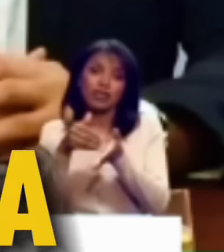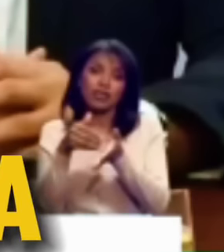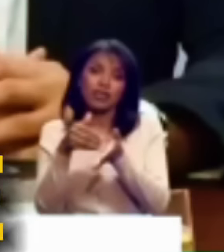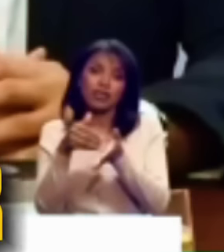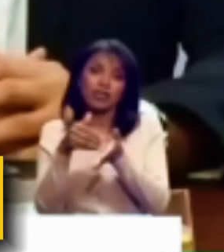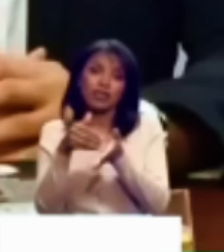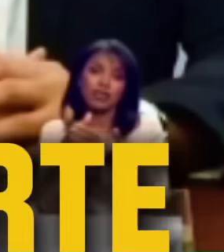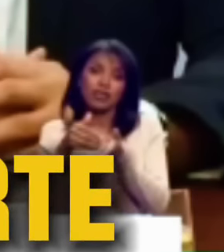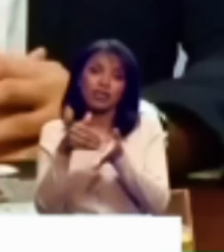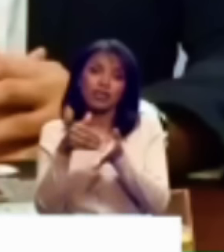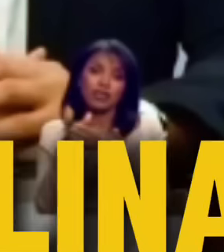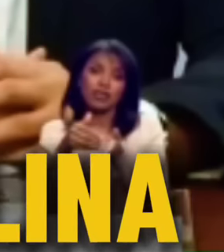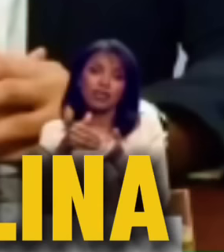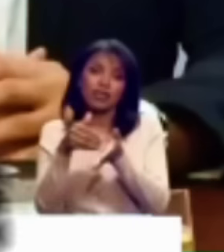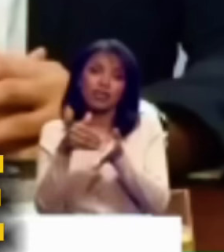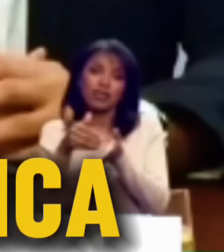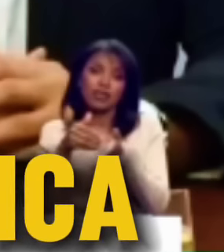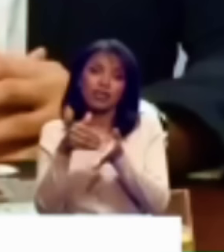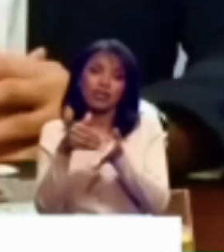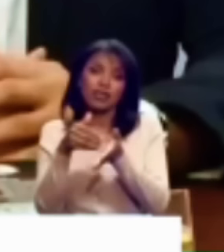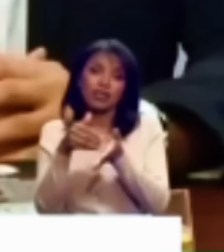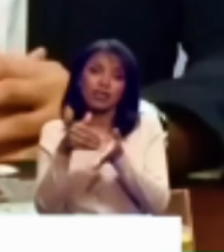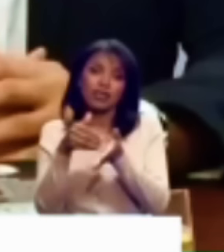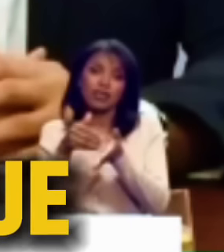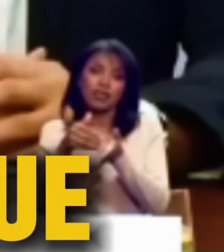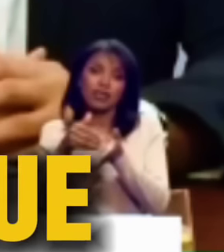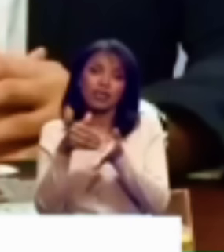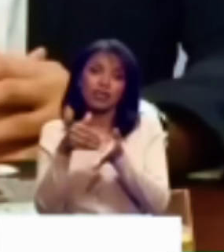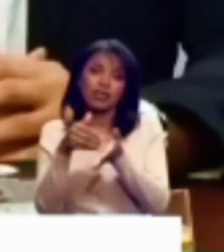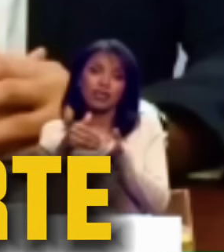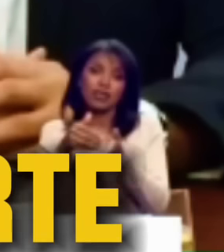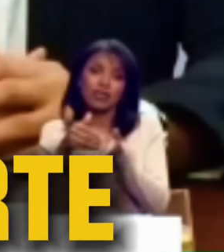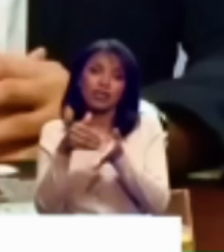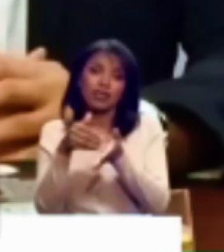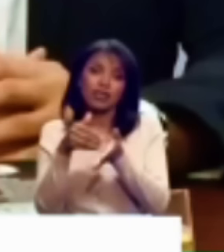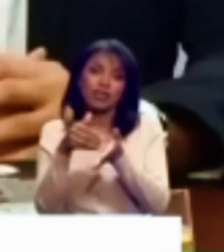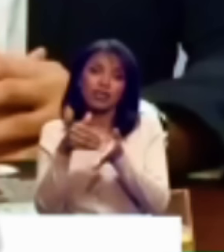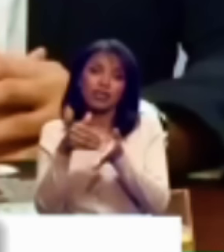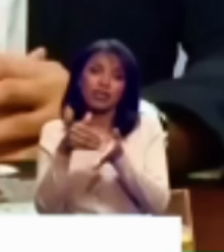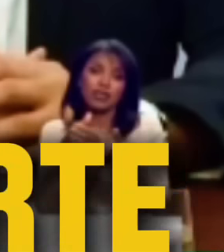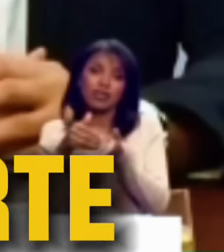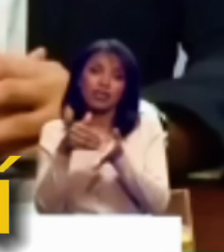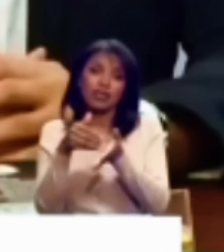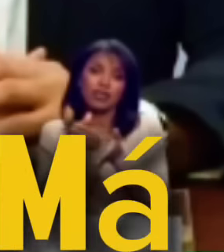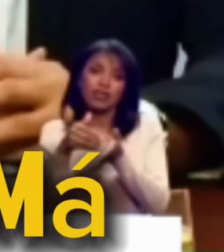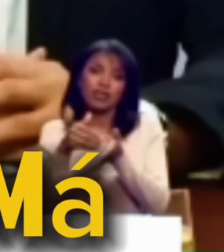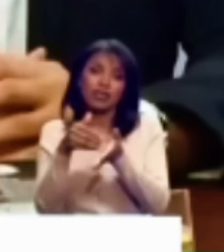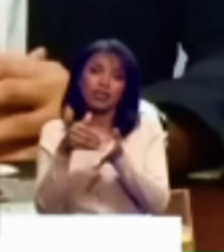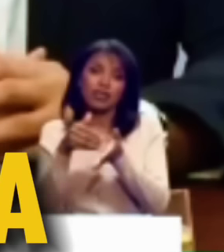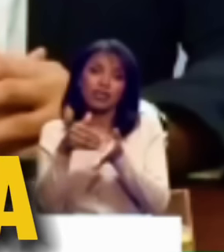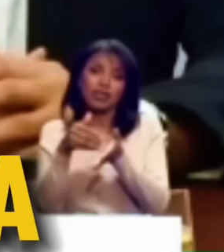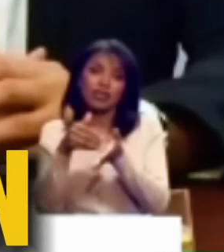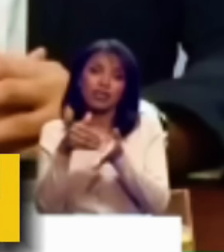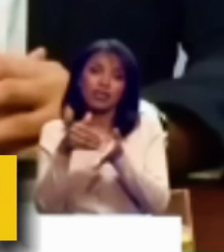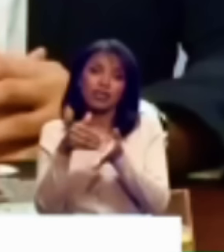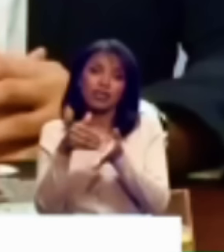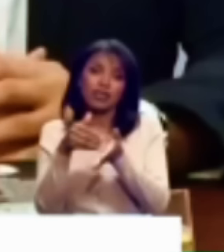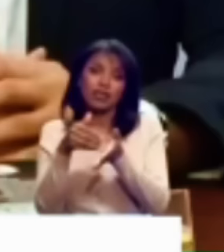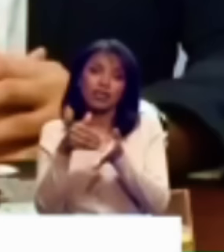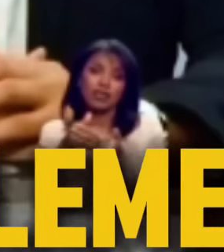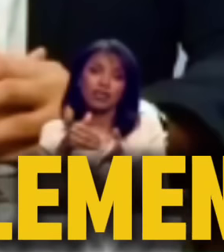no tiene nada que ver con el deporte o la disciplina que practica, porque el deporte no le da. El deporte aquí en Panamá no paga